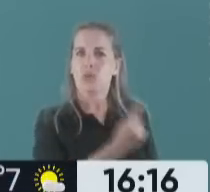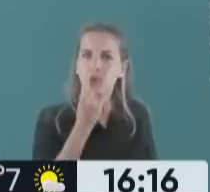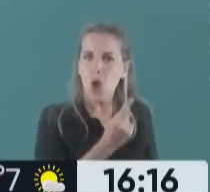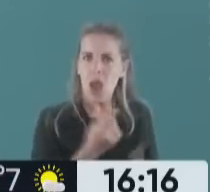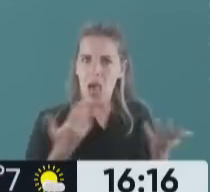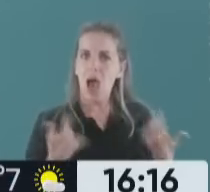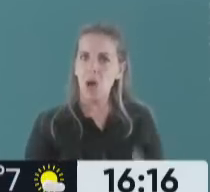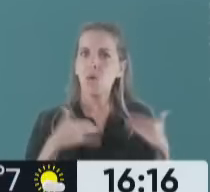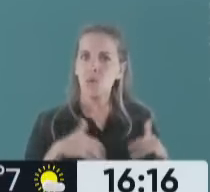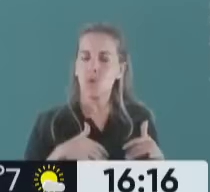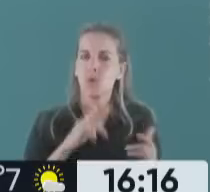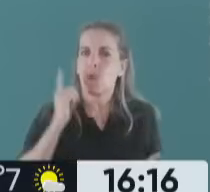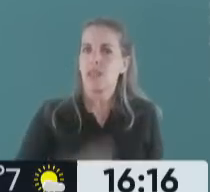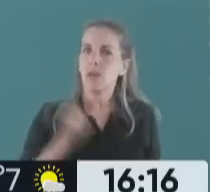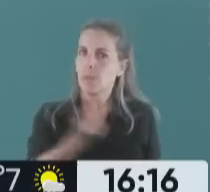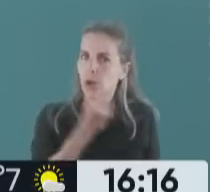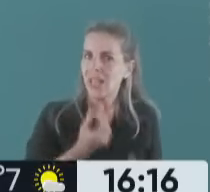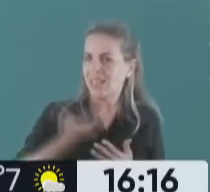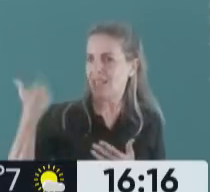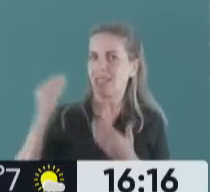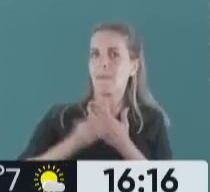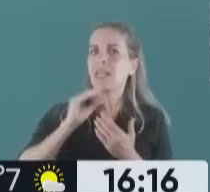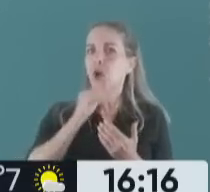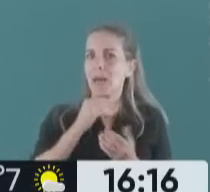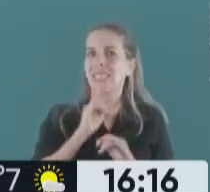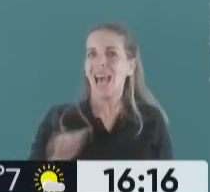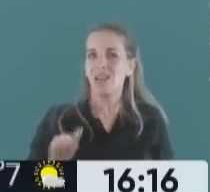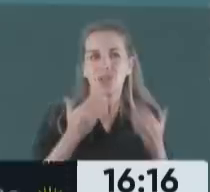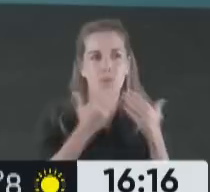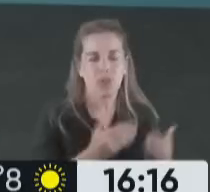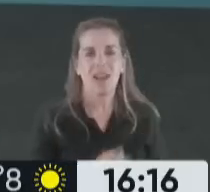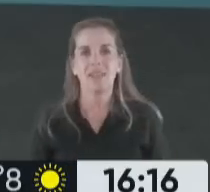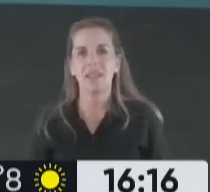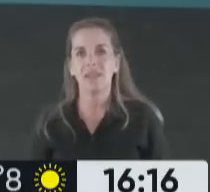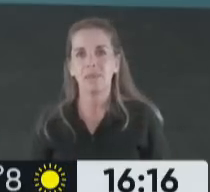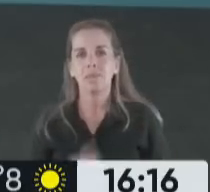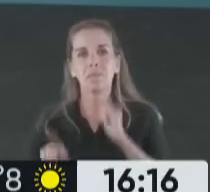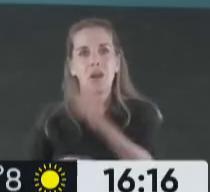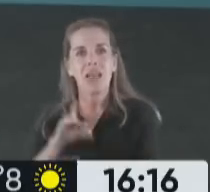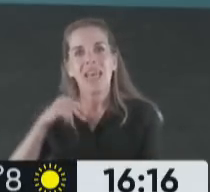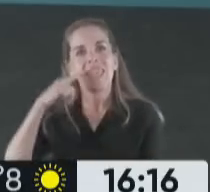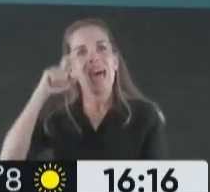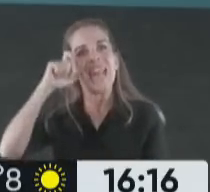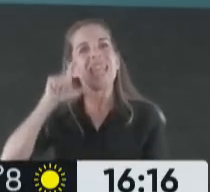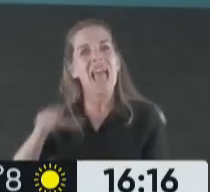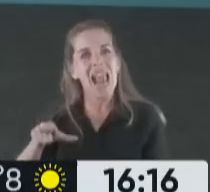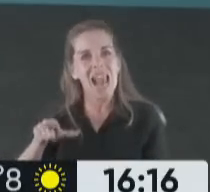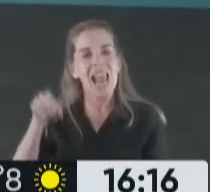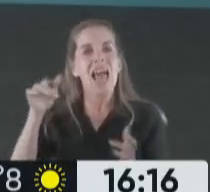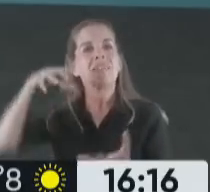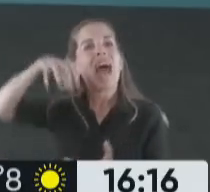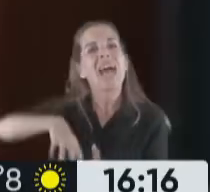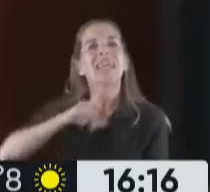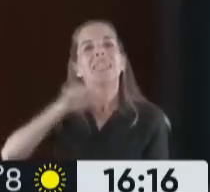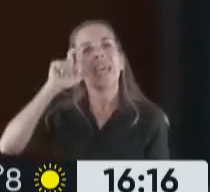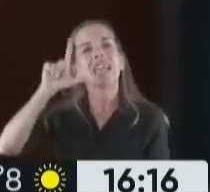es efectivamente una medida muy importante la que anunció ayer el ministro Massa. Gracias, Fabián. Daniel Escarimbolo, de Telam. ¿Dónde